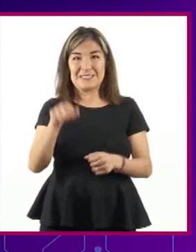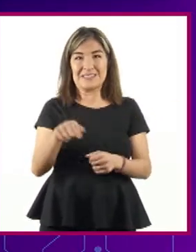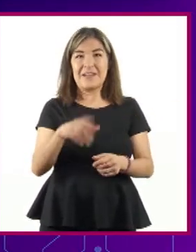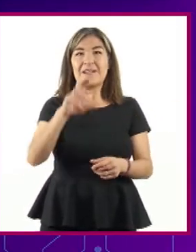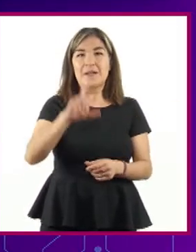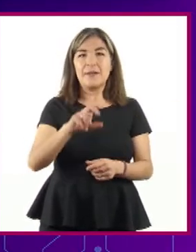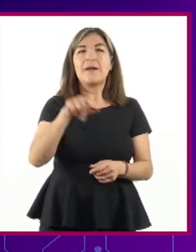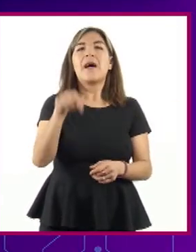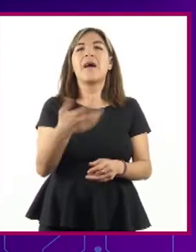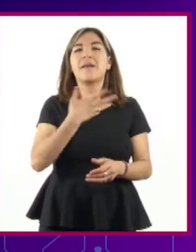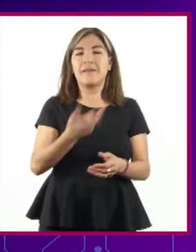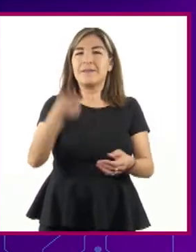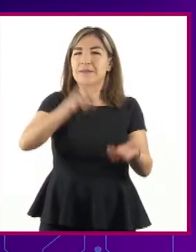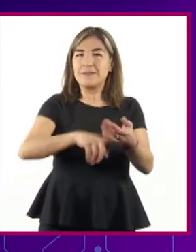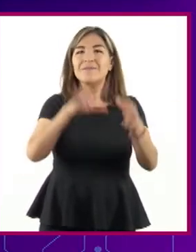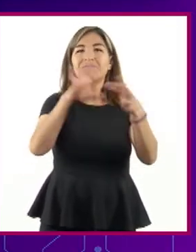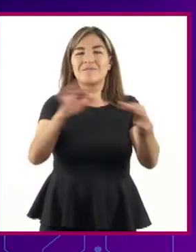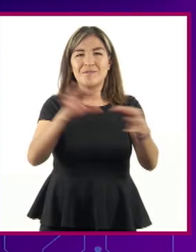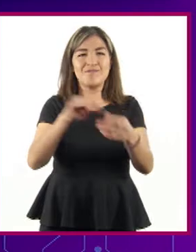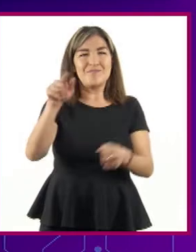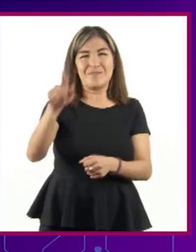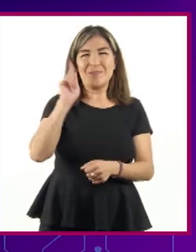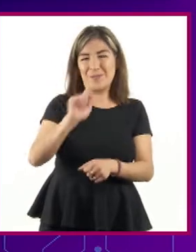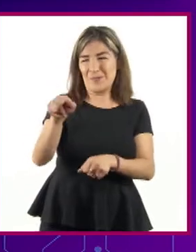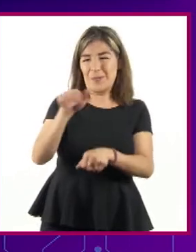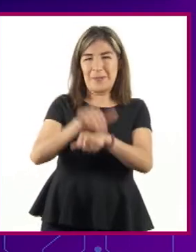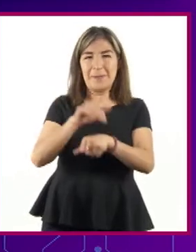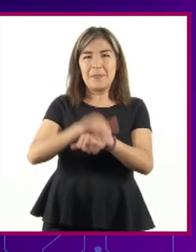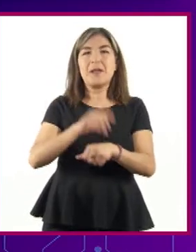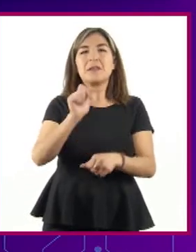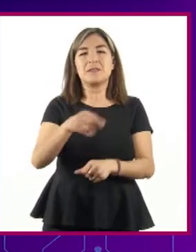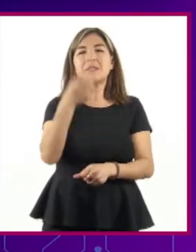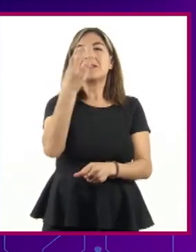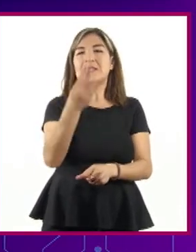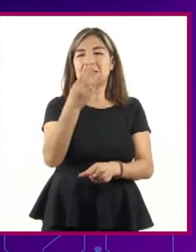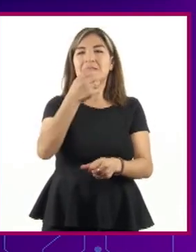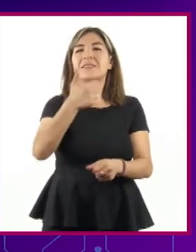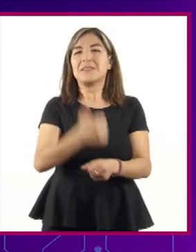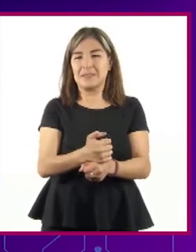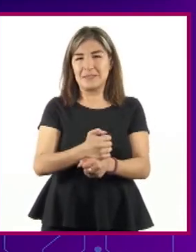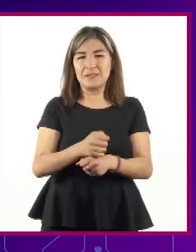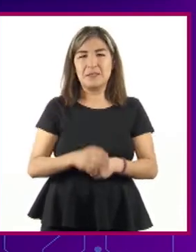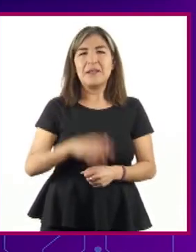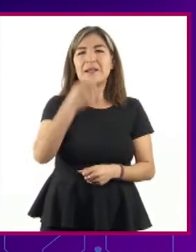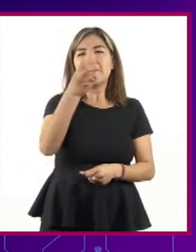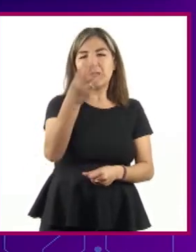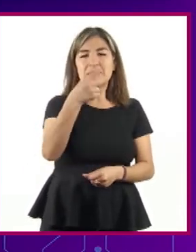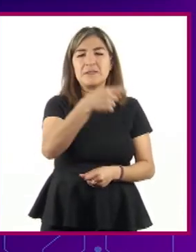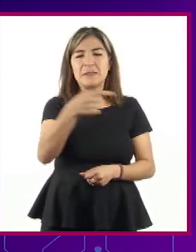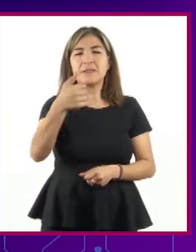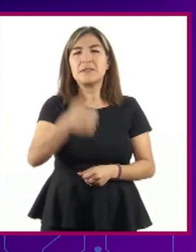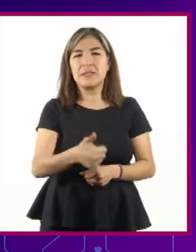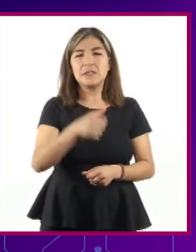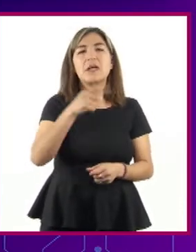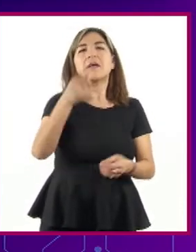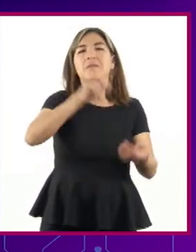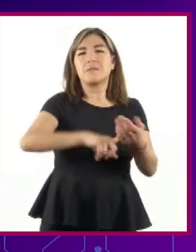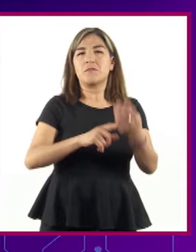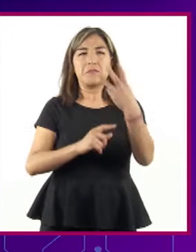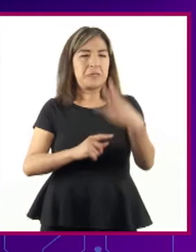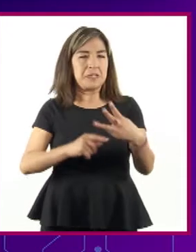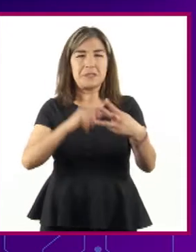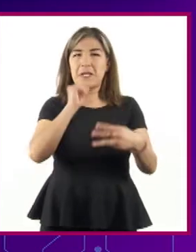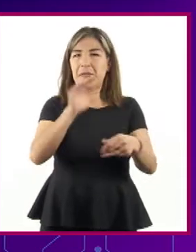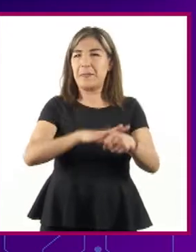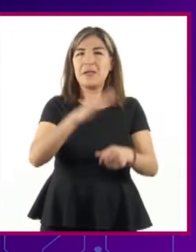que indica la receta de mi amiga, equivale a 3 sextos. En este caso, están sombreadas solamente 3 divisiones, lo